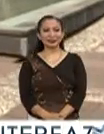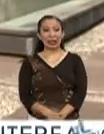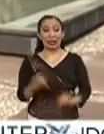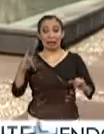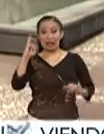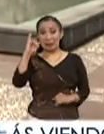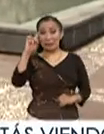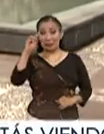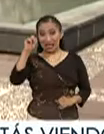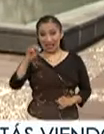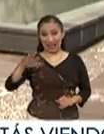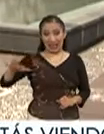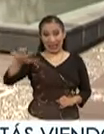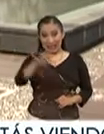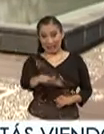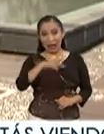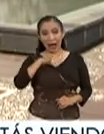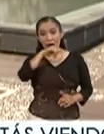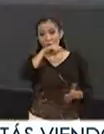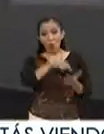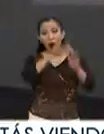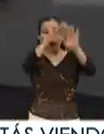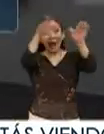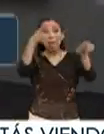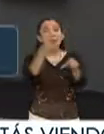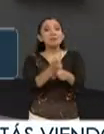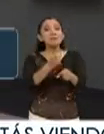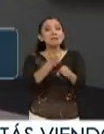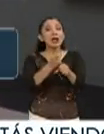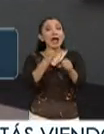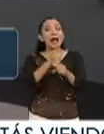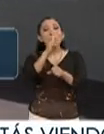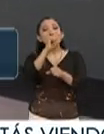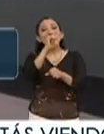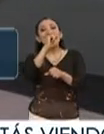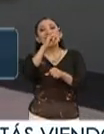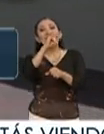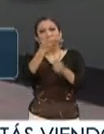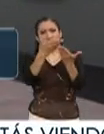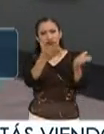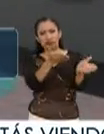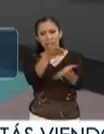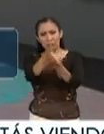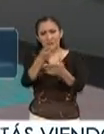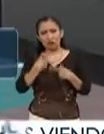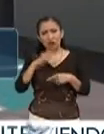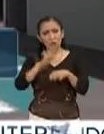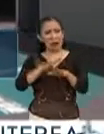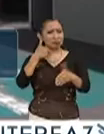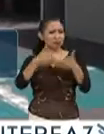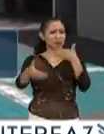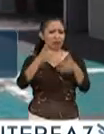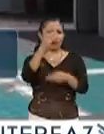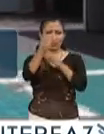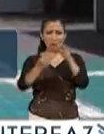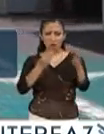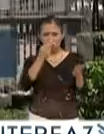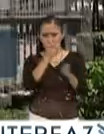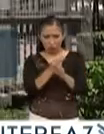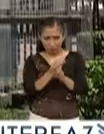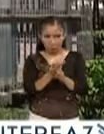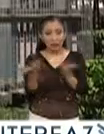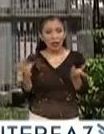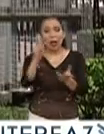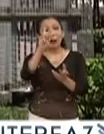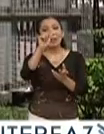En el Instituto Politécnico Nacional se encuentra el primer planetario abierto al público en México y uno de los más modernos en el mundo.